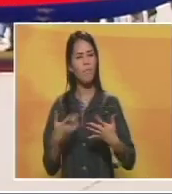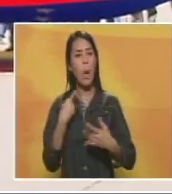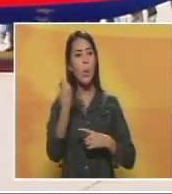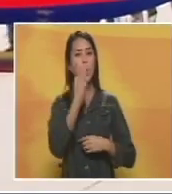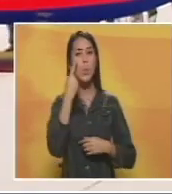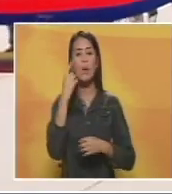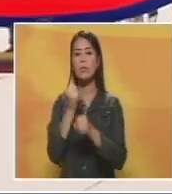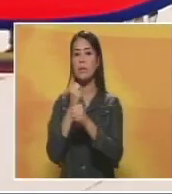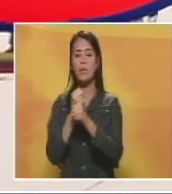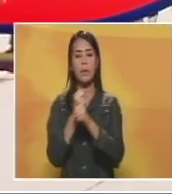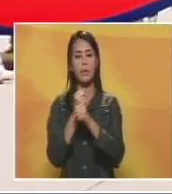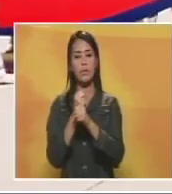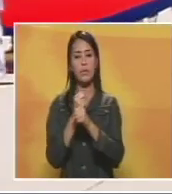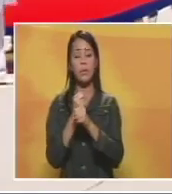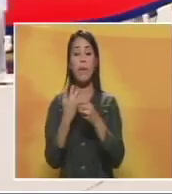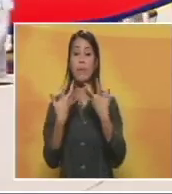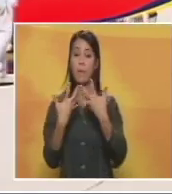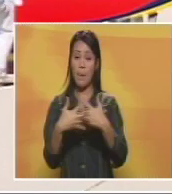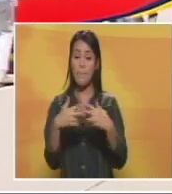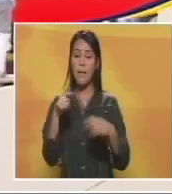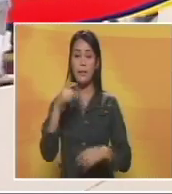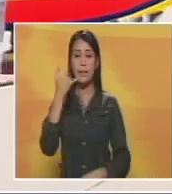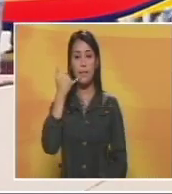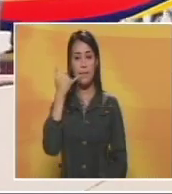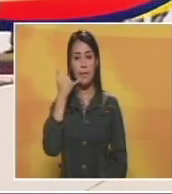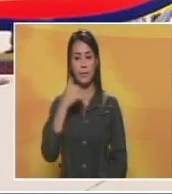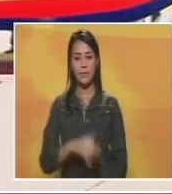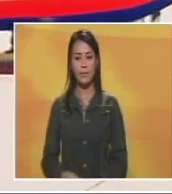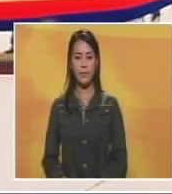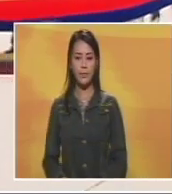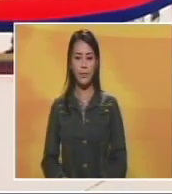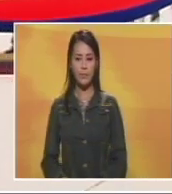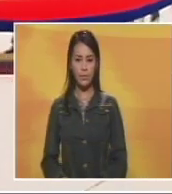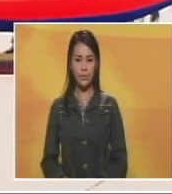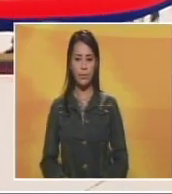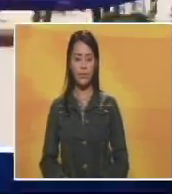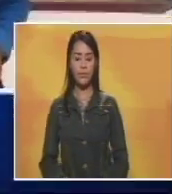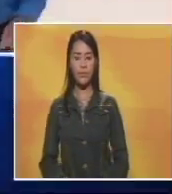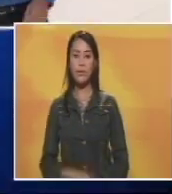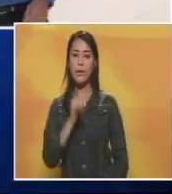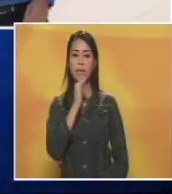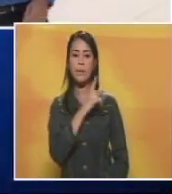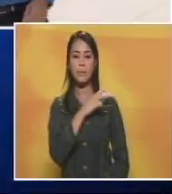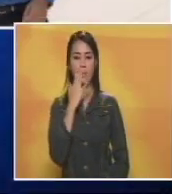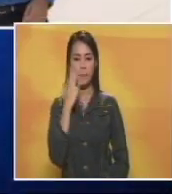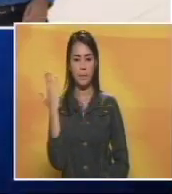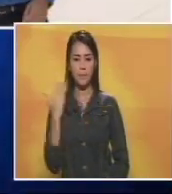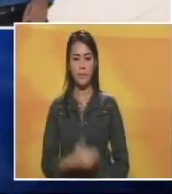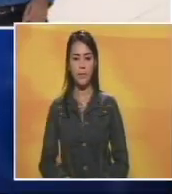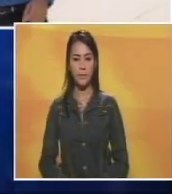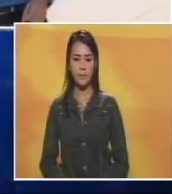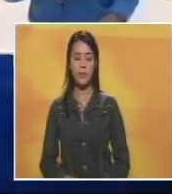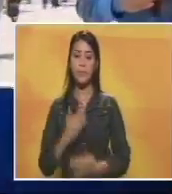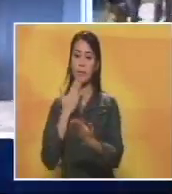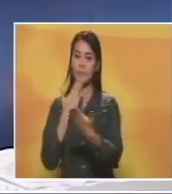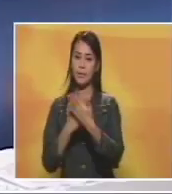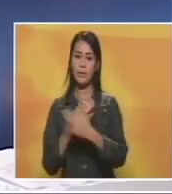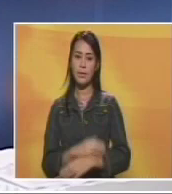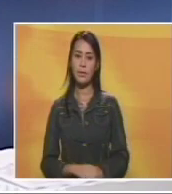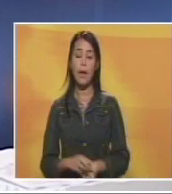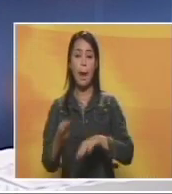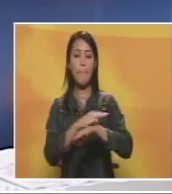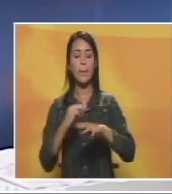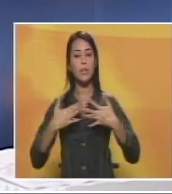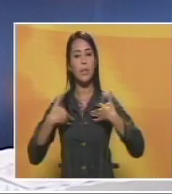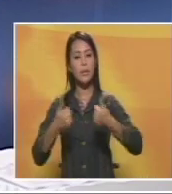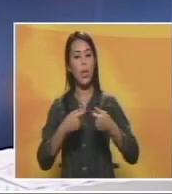mejores oportunidades en el área de las telecomunicaciones. Es la información a esta hora y con ella retornamos con ustedes al estudio. Gracias, Diana. El Ministerio